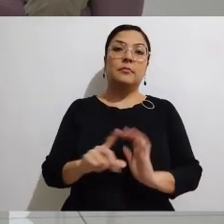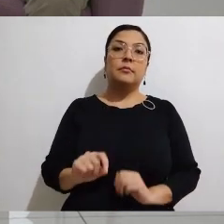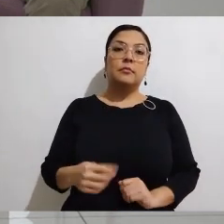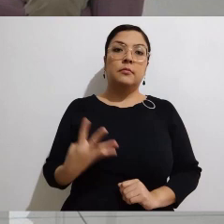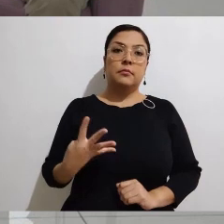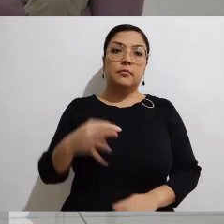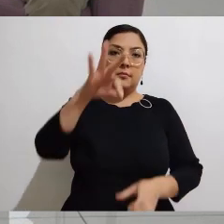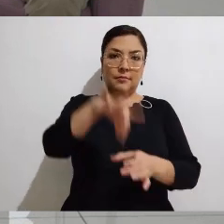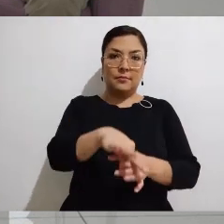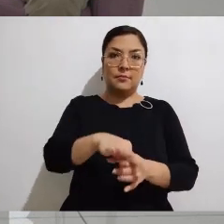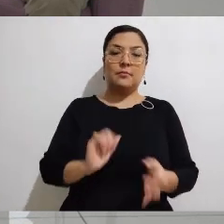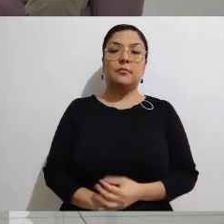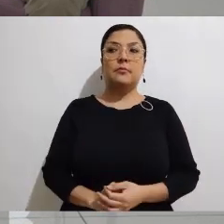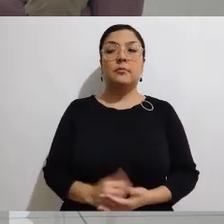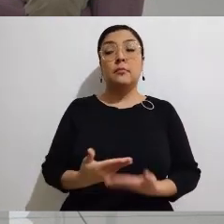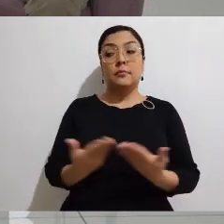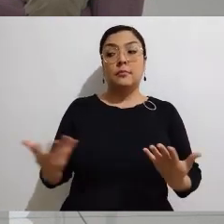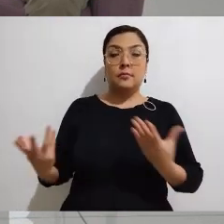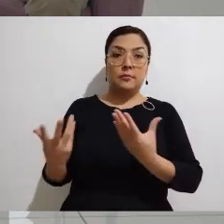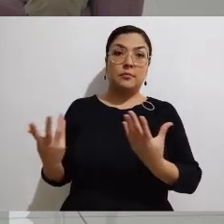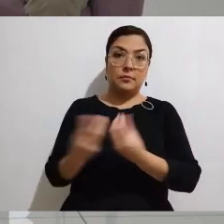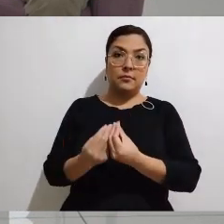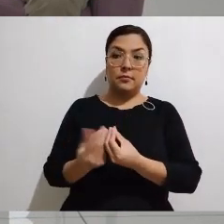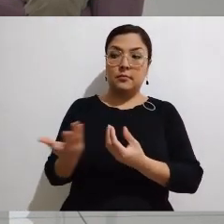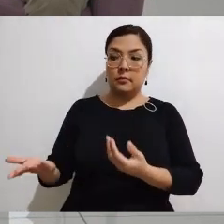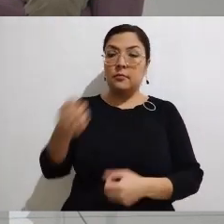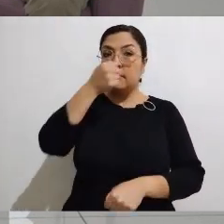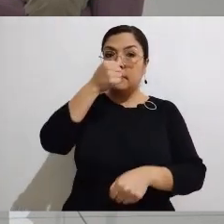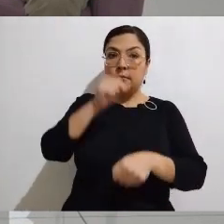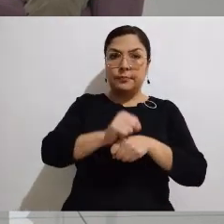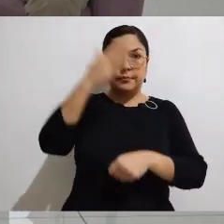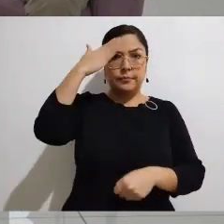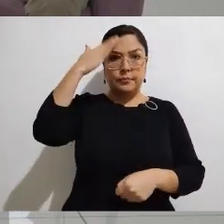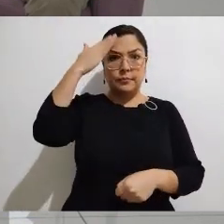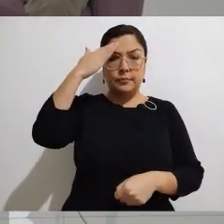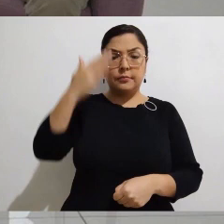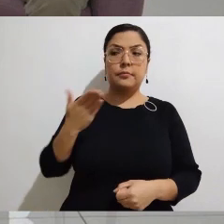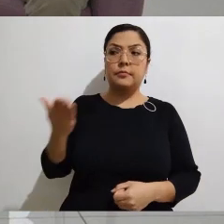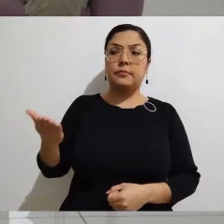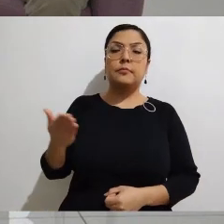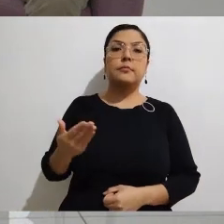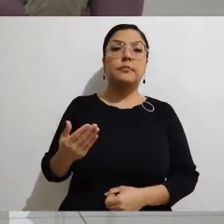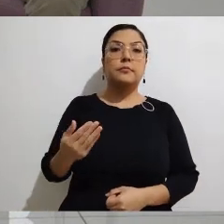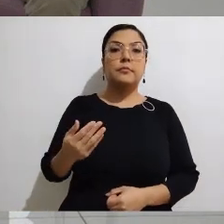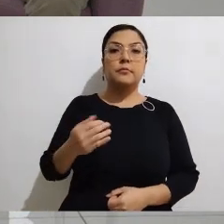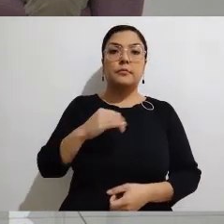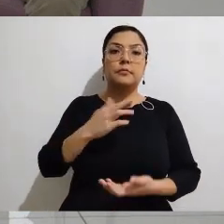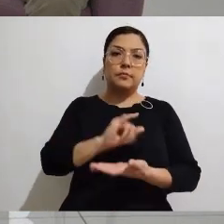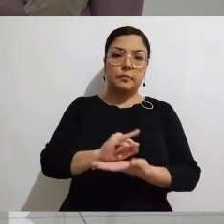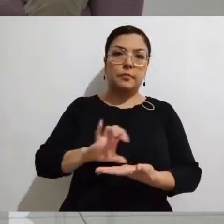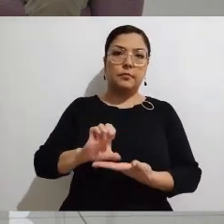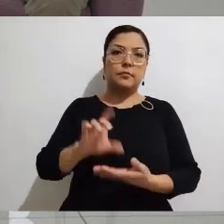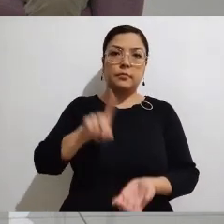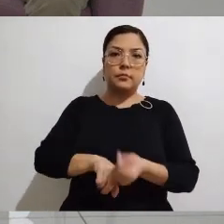ello en esta ocasión estamos platicando con el secretario ejecutivo del Instituto Electoral de Coahuila sobre cómo